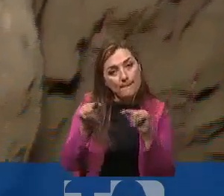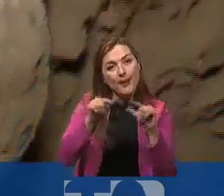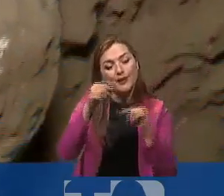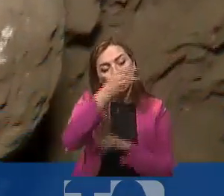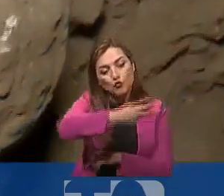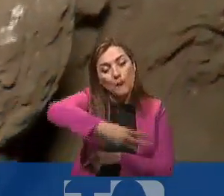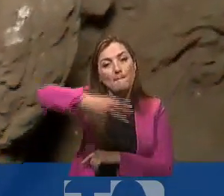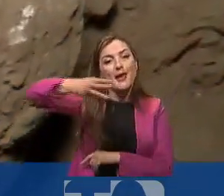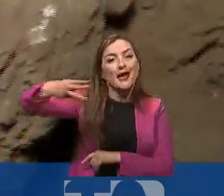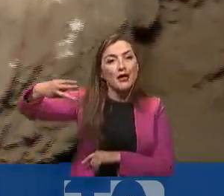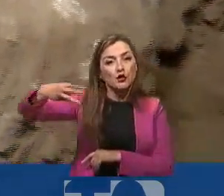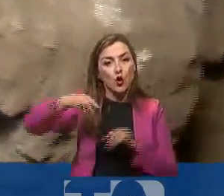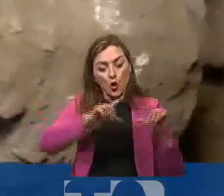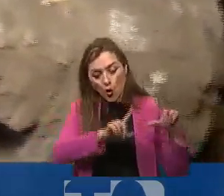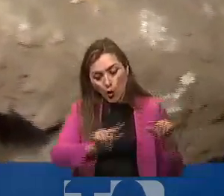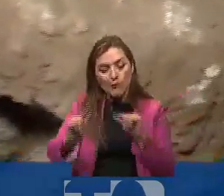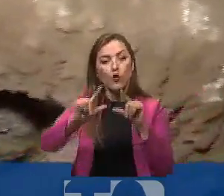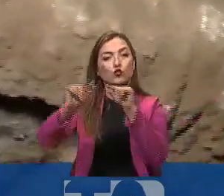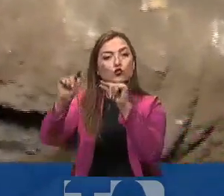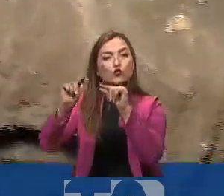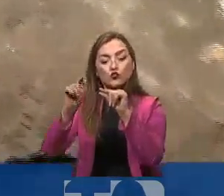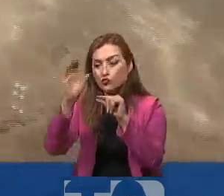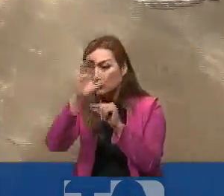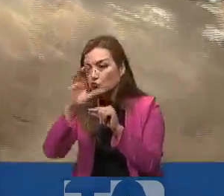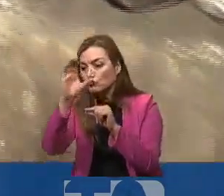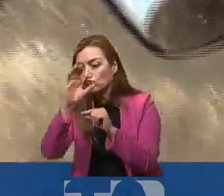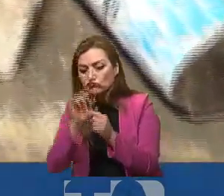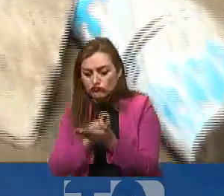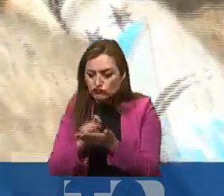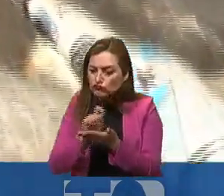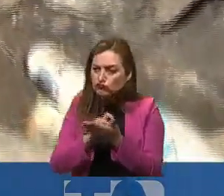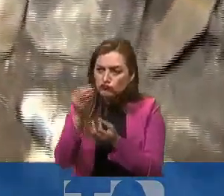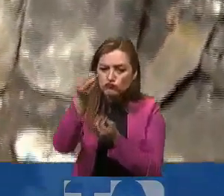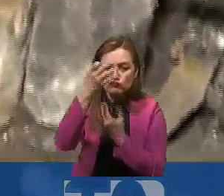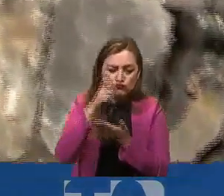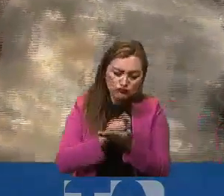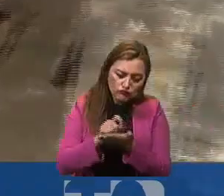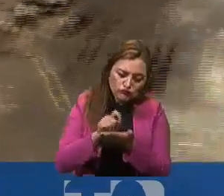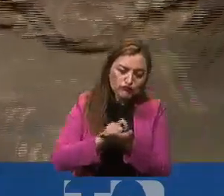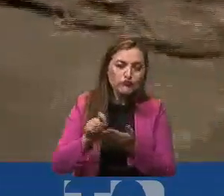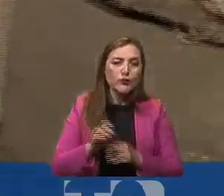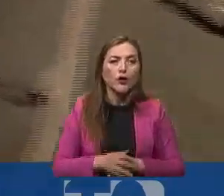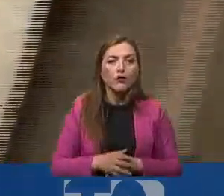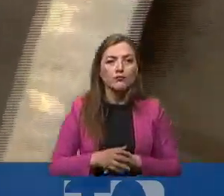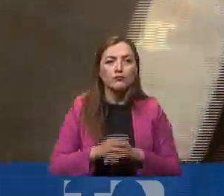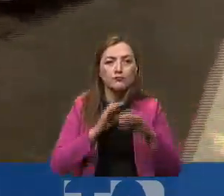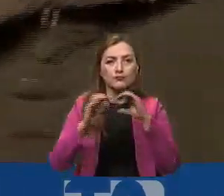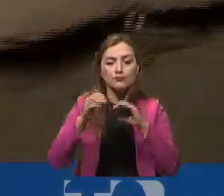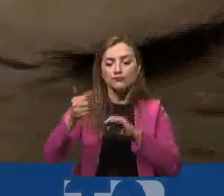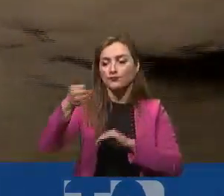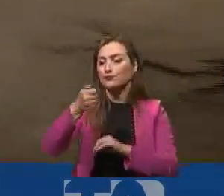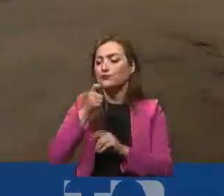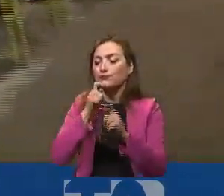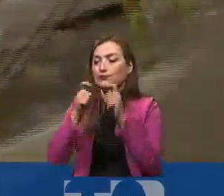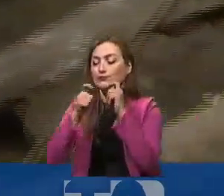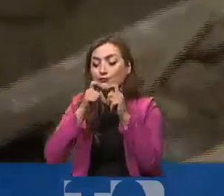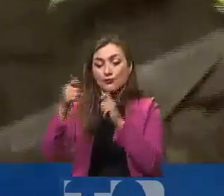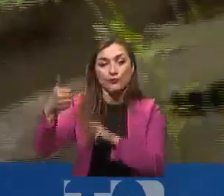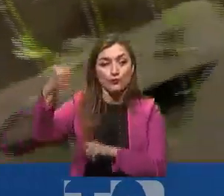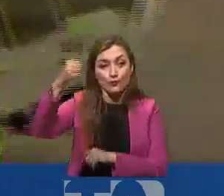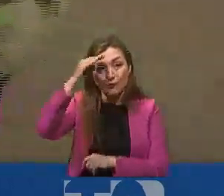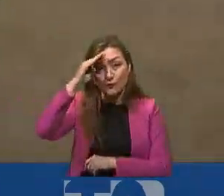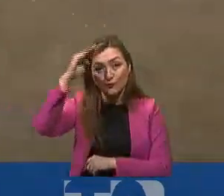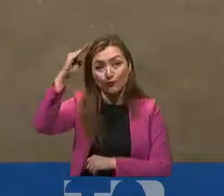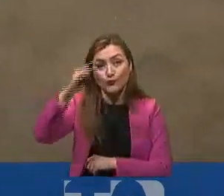trabajo importante, recolectando información. Vamos a conversar con el coronel Vargas. Coronel, bueno, desde la mañana estamos nosotros acá ubicados